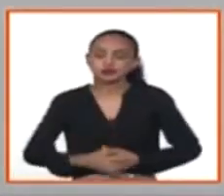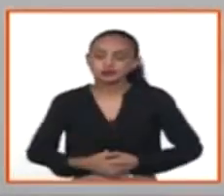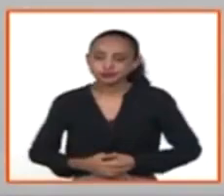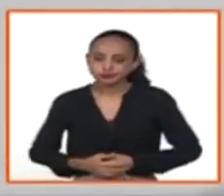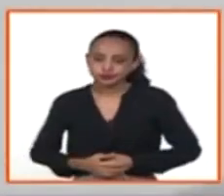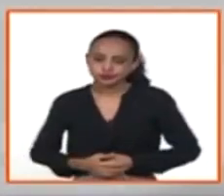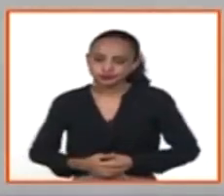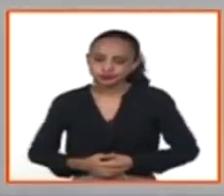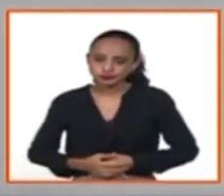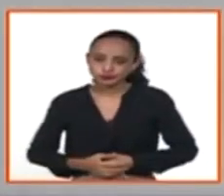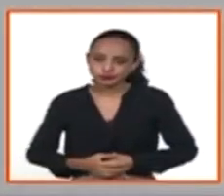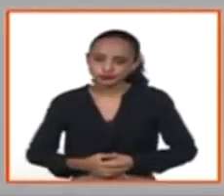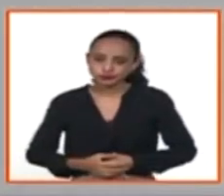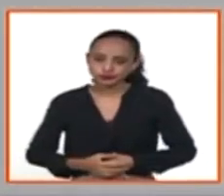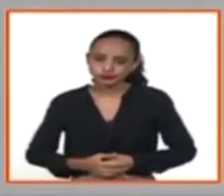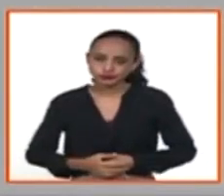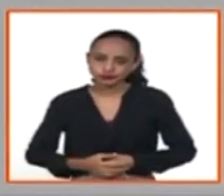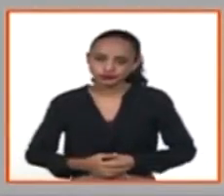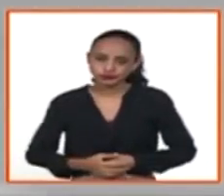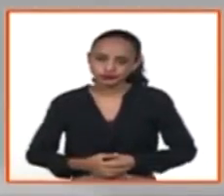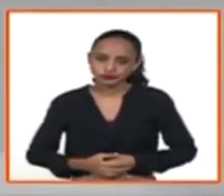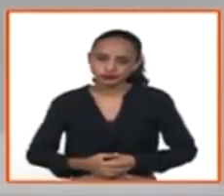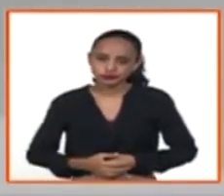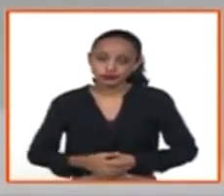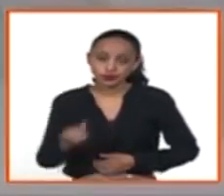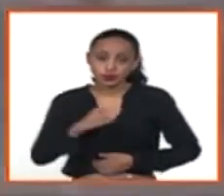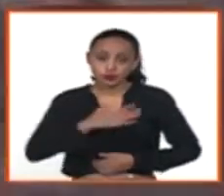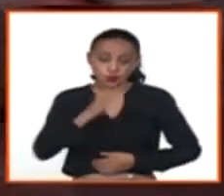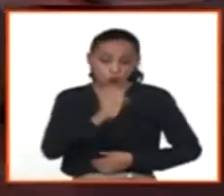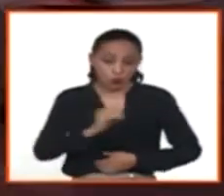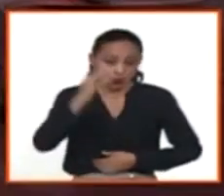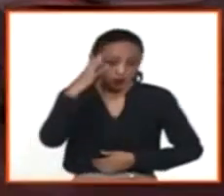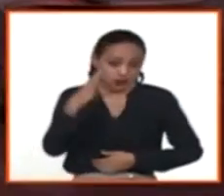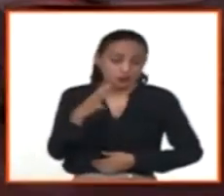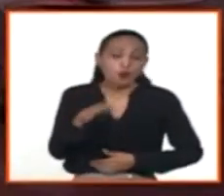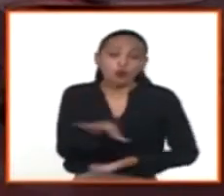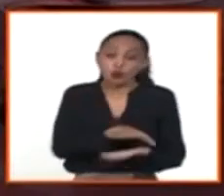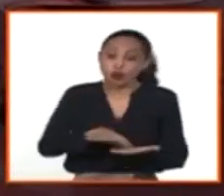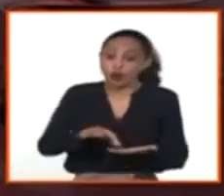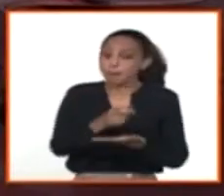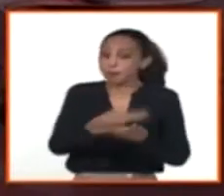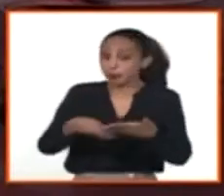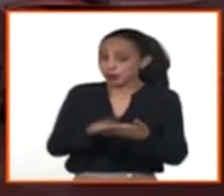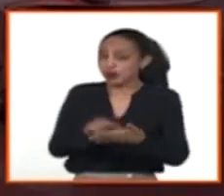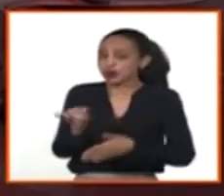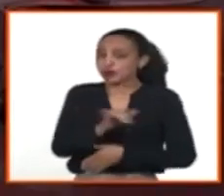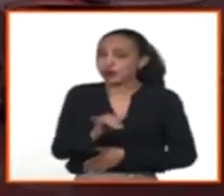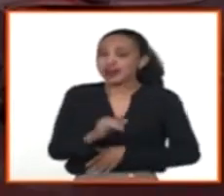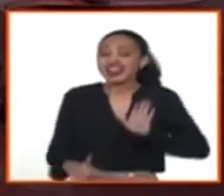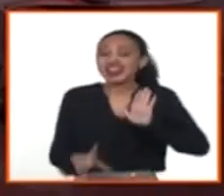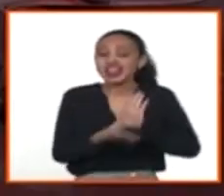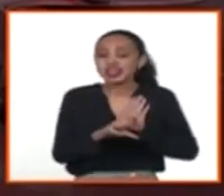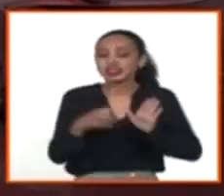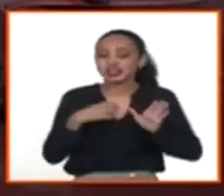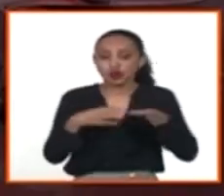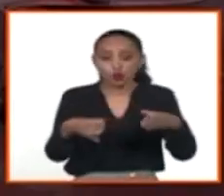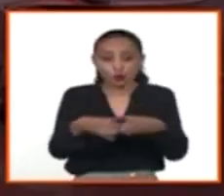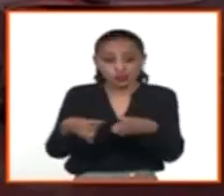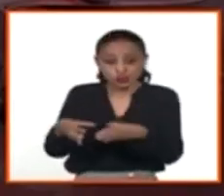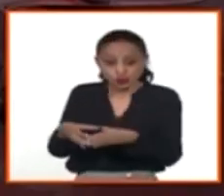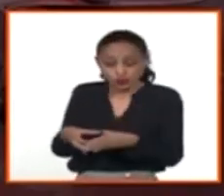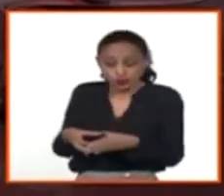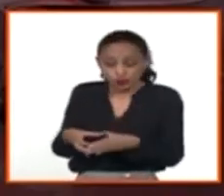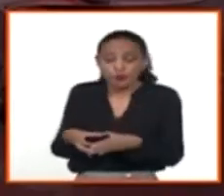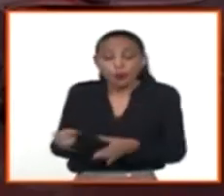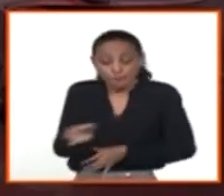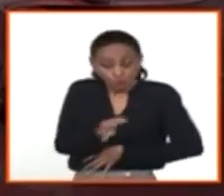se promueve las funciones de nuestros órganos locales del Poder Popular. La ley está creando comisiones desde la nación hasta los municipios,